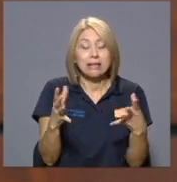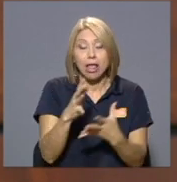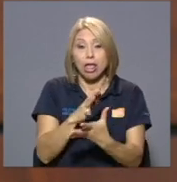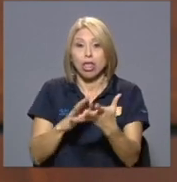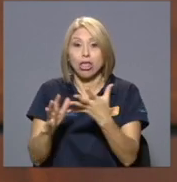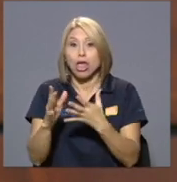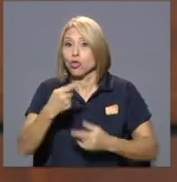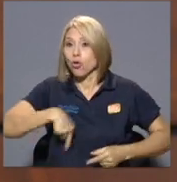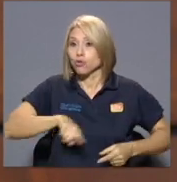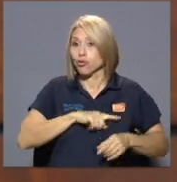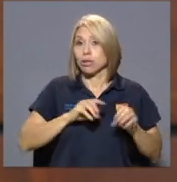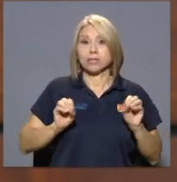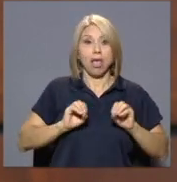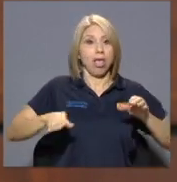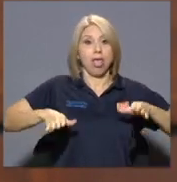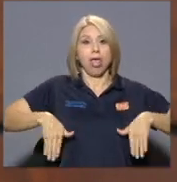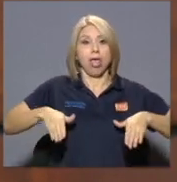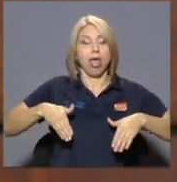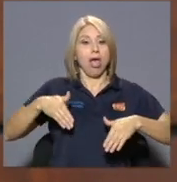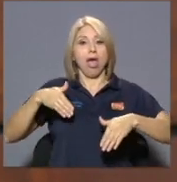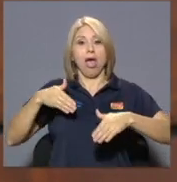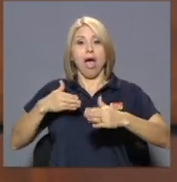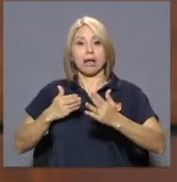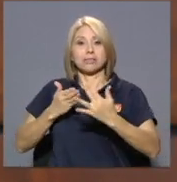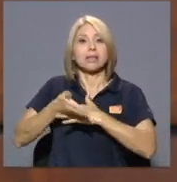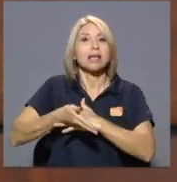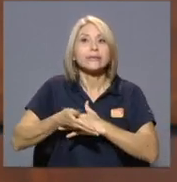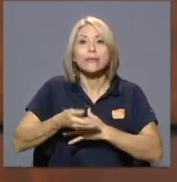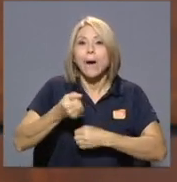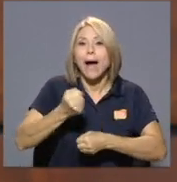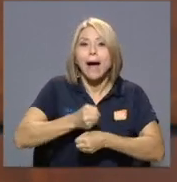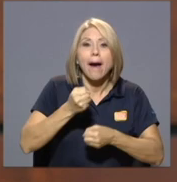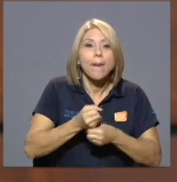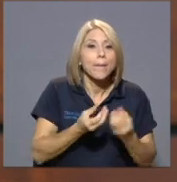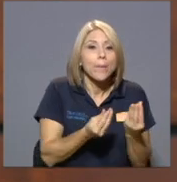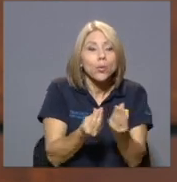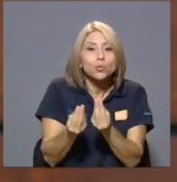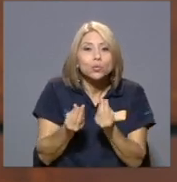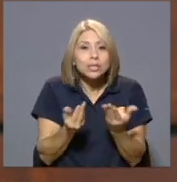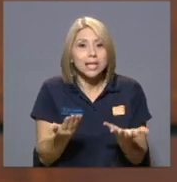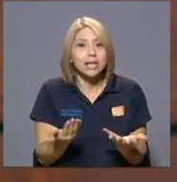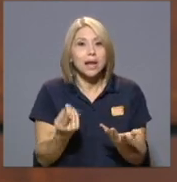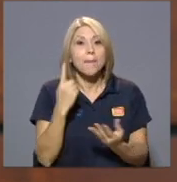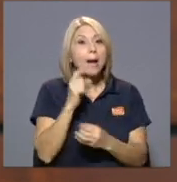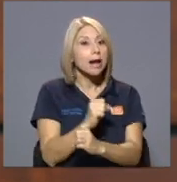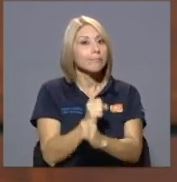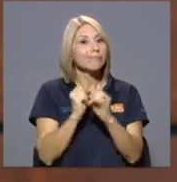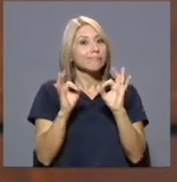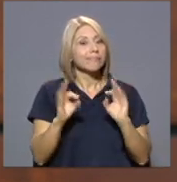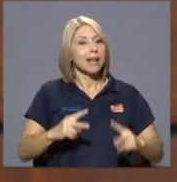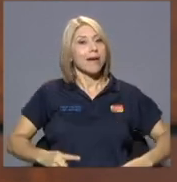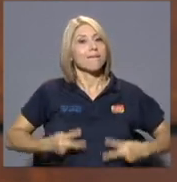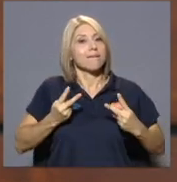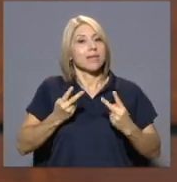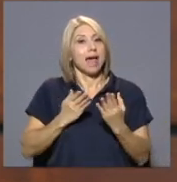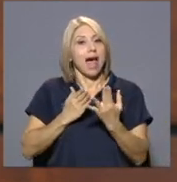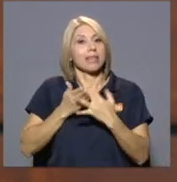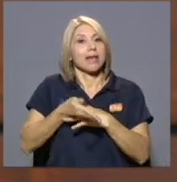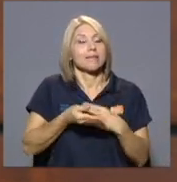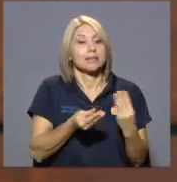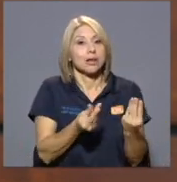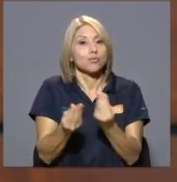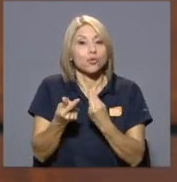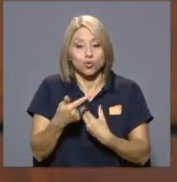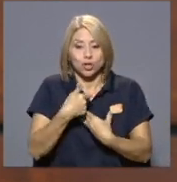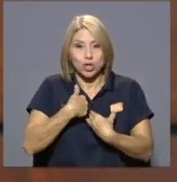tenemos acceso a pues incluso producir, ¿verdad? Garantizarnos también la vida a través de los productos que yo hago,